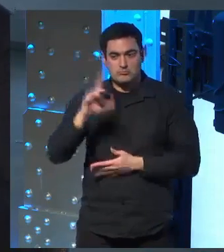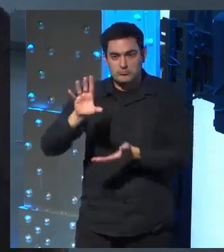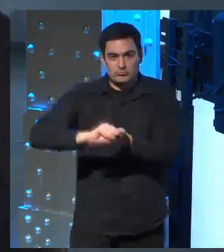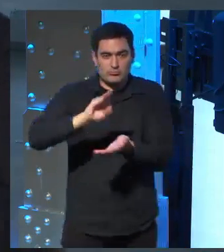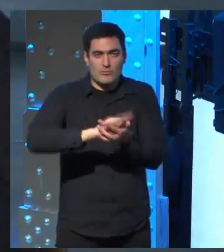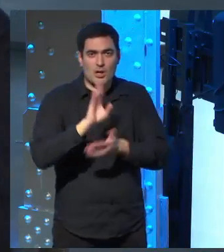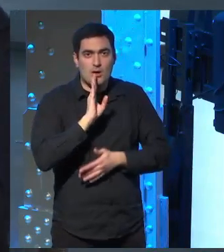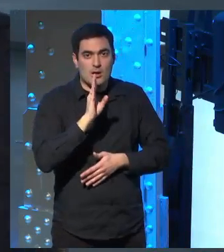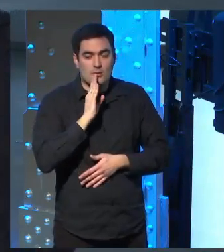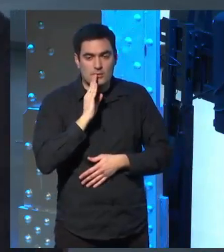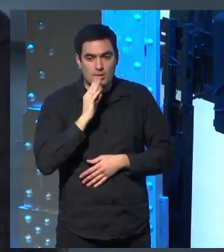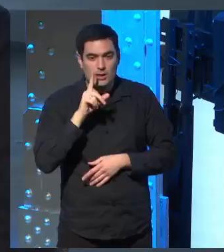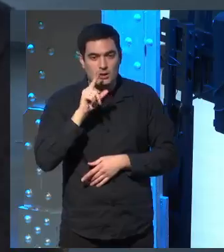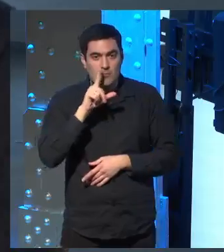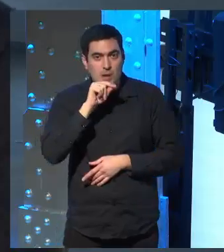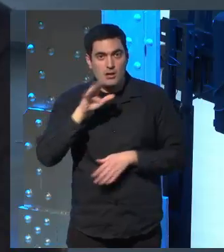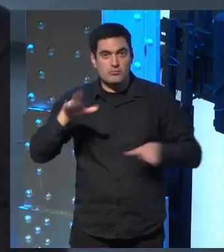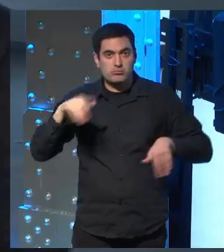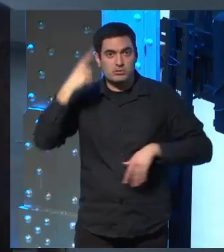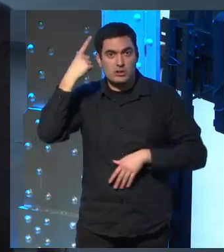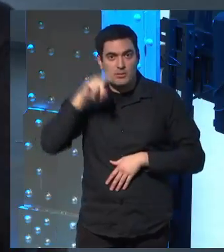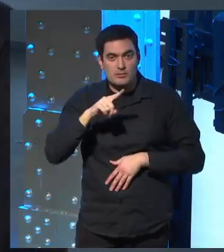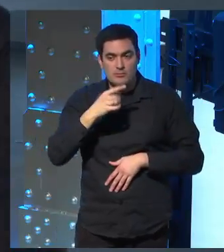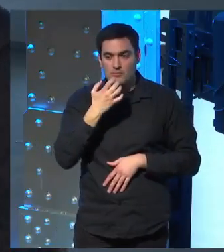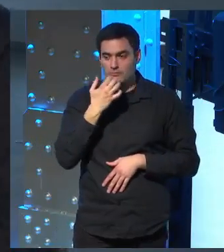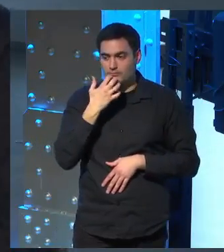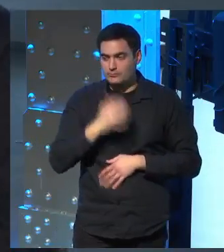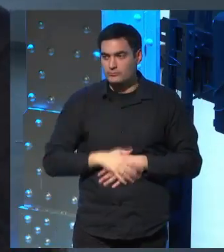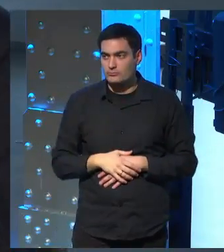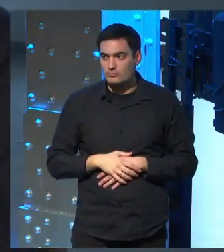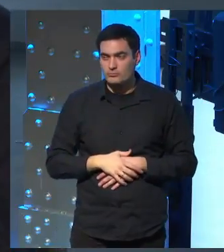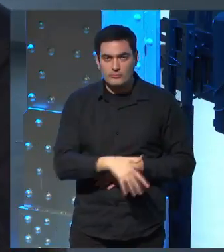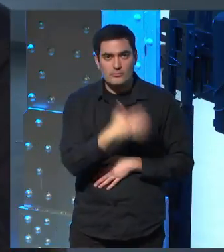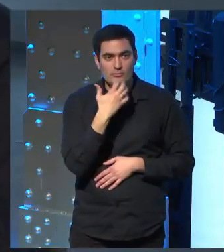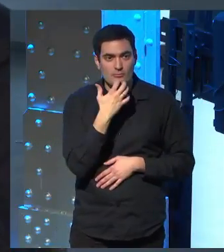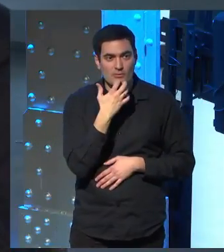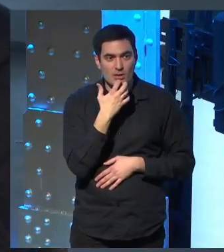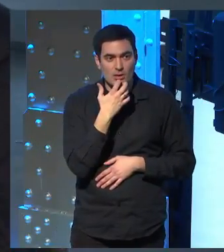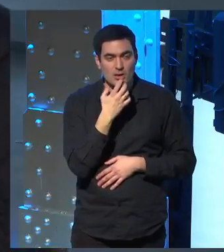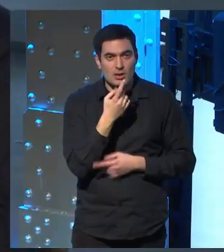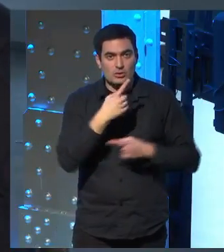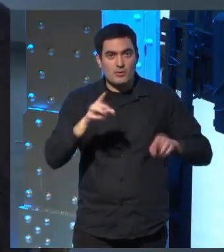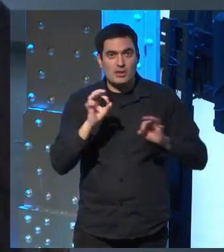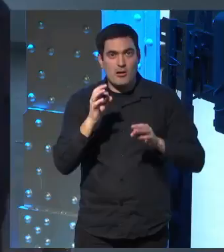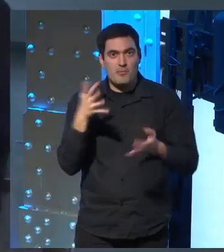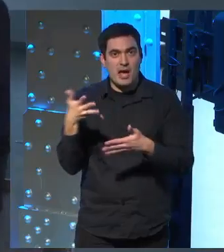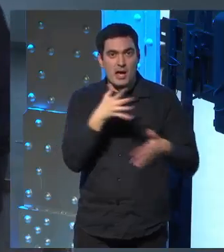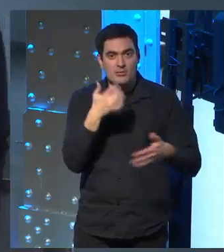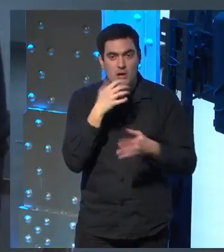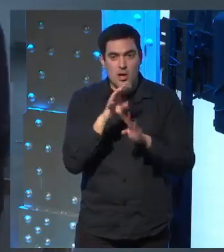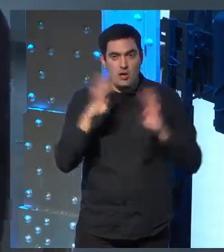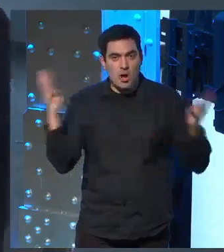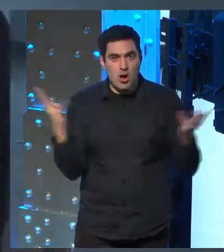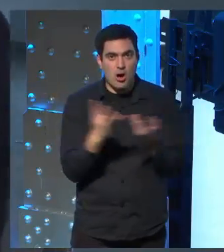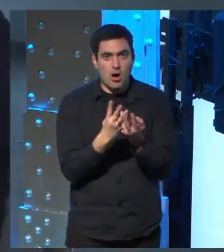casi inevitable no pensar en los pájaros, ¿no? También de Messiaen cuando hay citas con instrumentos de viento, ¿no? Ese coral, que no